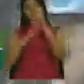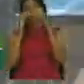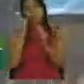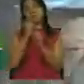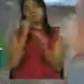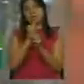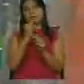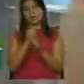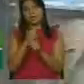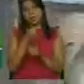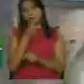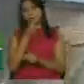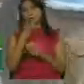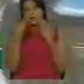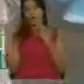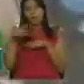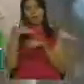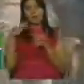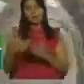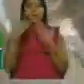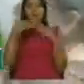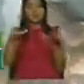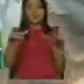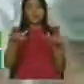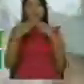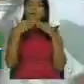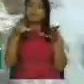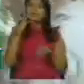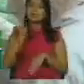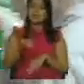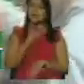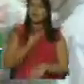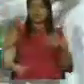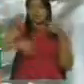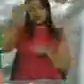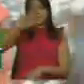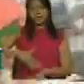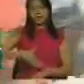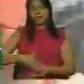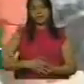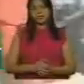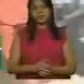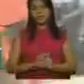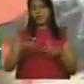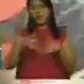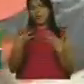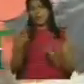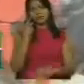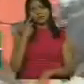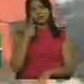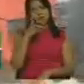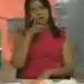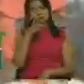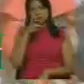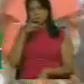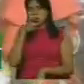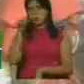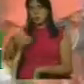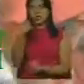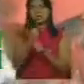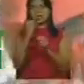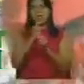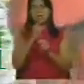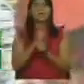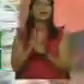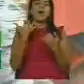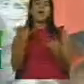trabajo. Voy a darte la palabra a ti para que nos envíes un mensaje y le envíes un mensaje a nuestro comandante presidente y cuáles son tus observaciones de todo este trabajo